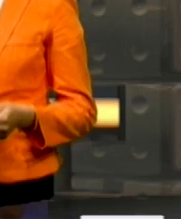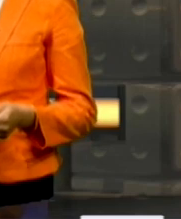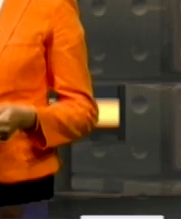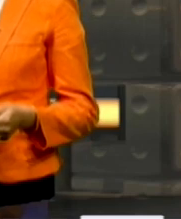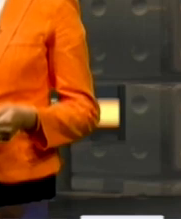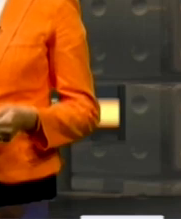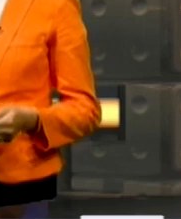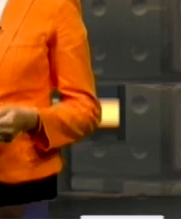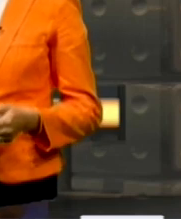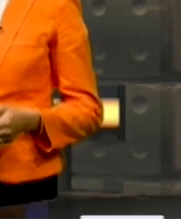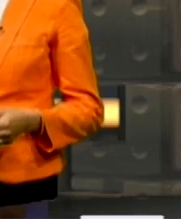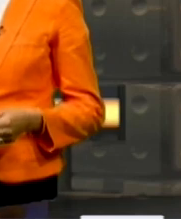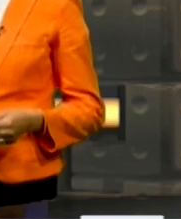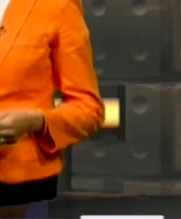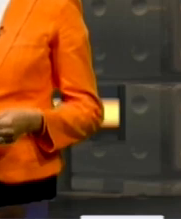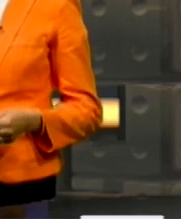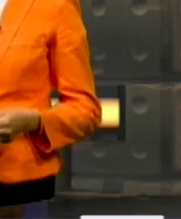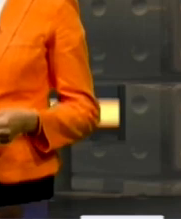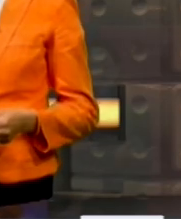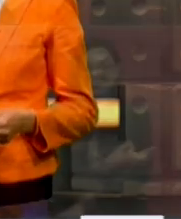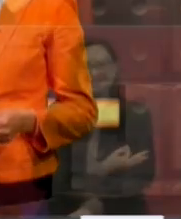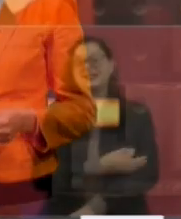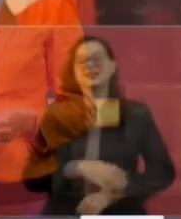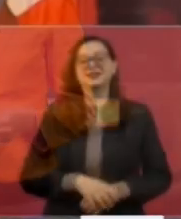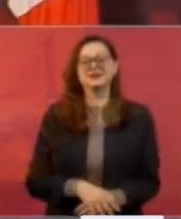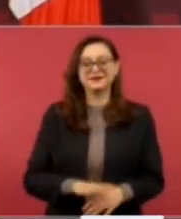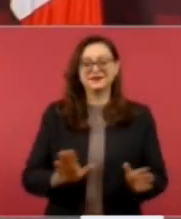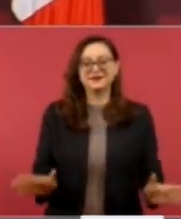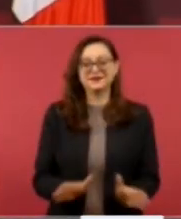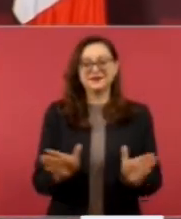diarios, así lo dio a conocer el presidente López Obrador.